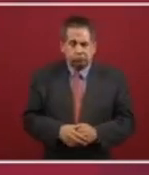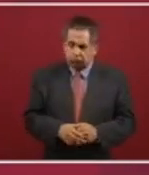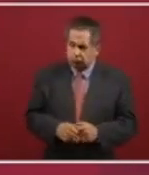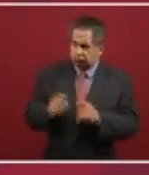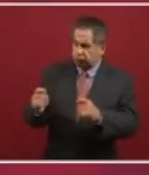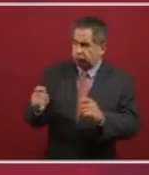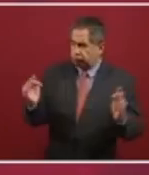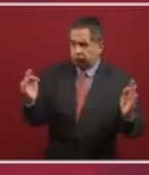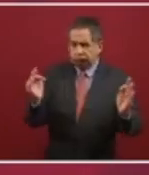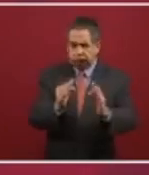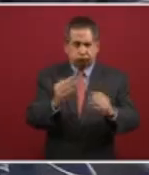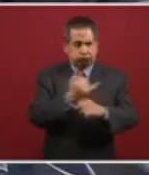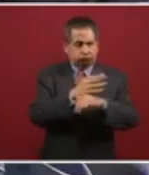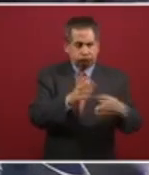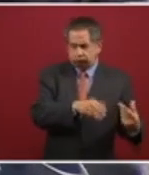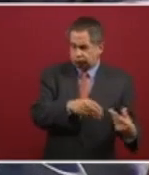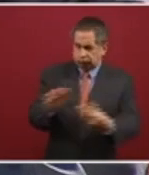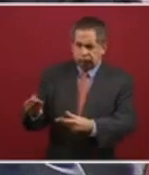recibiera este informe